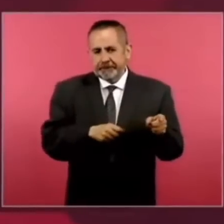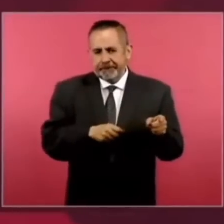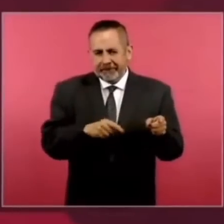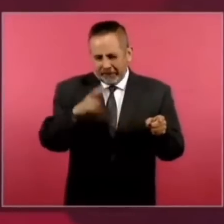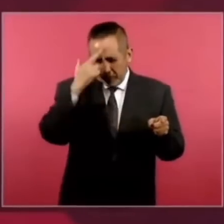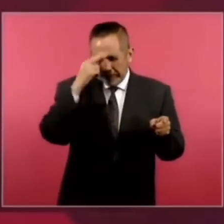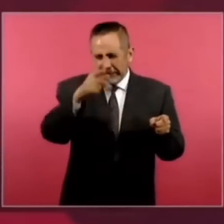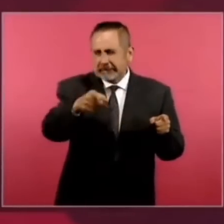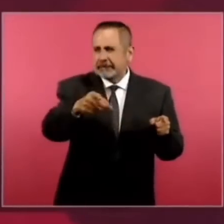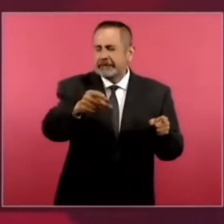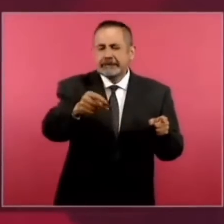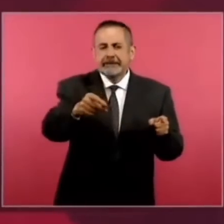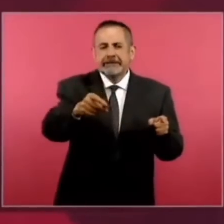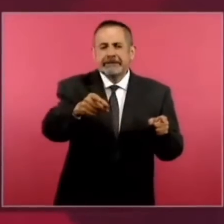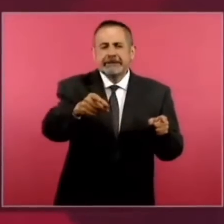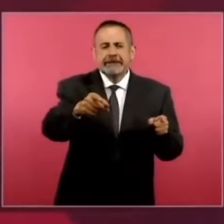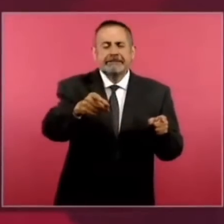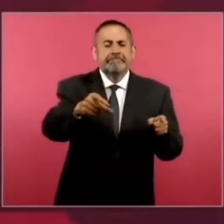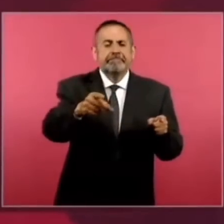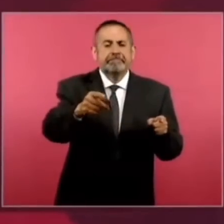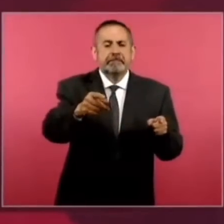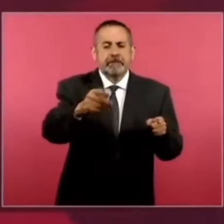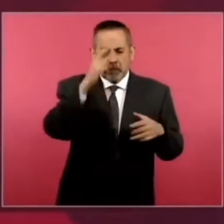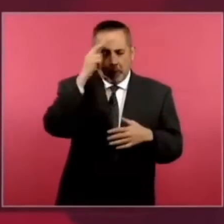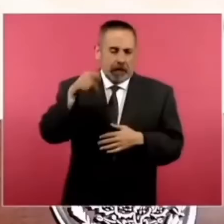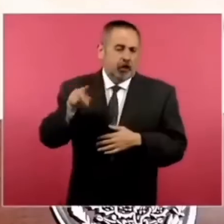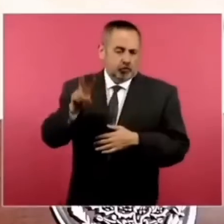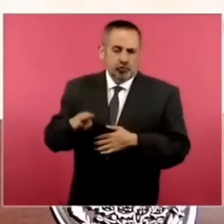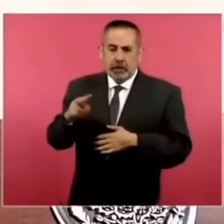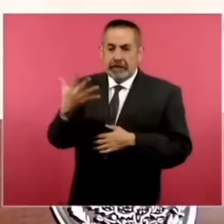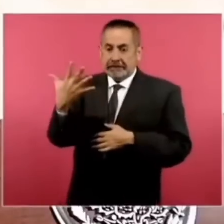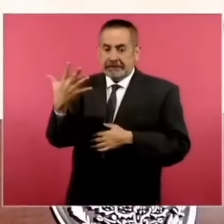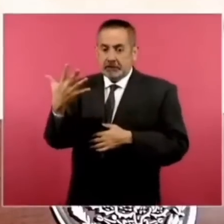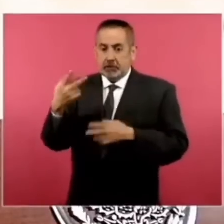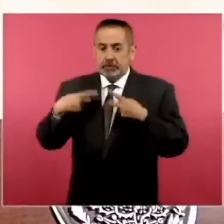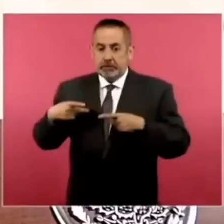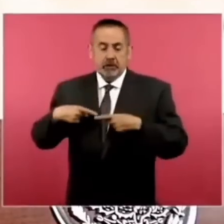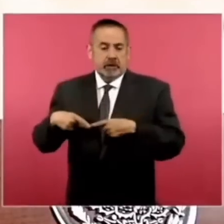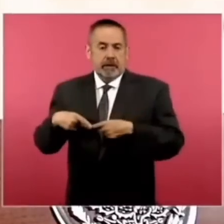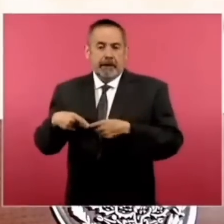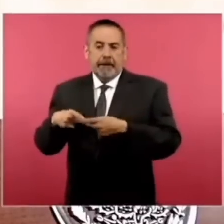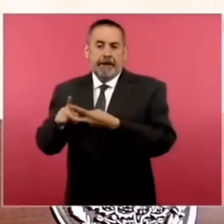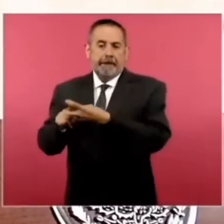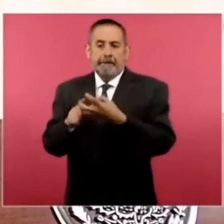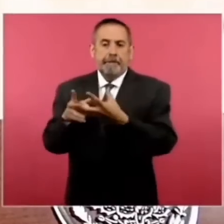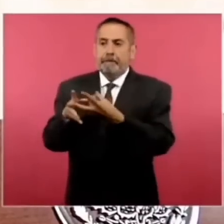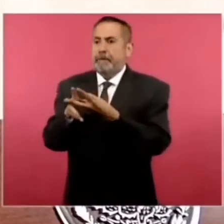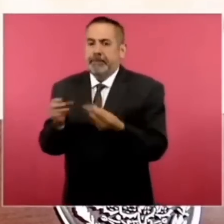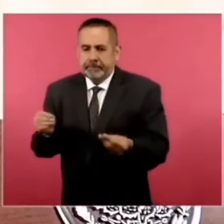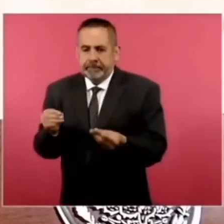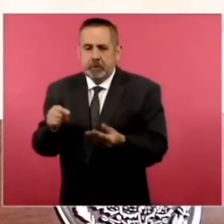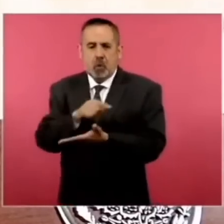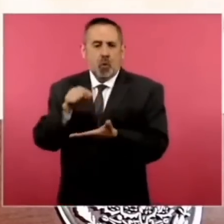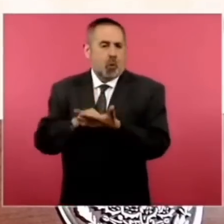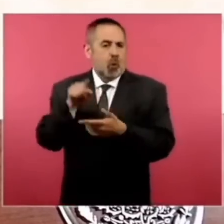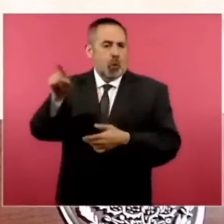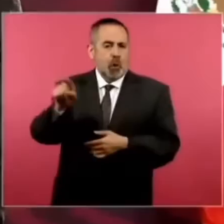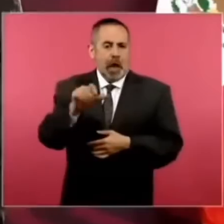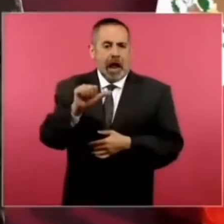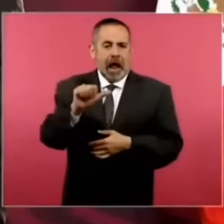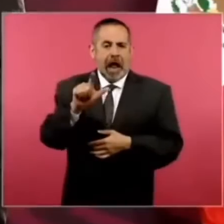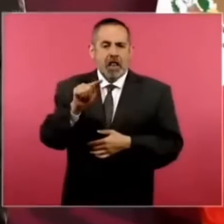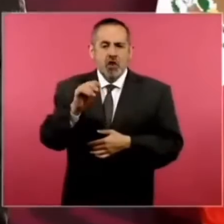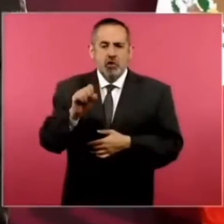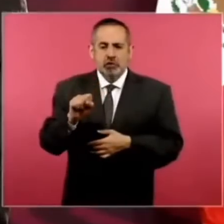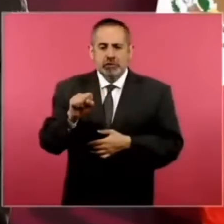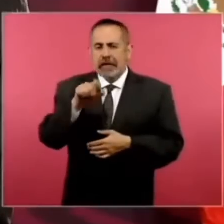después de los jóvenes desaparecidos de los Altos de Jalisco,